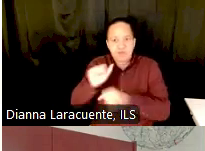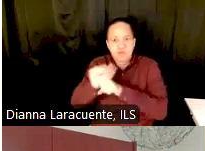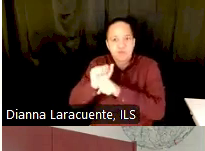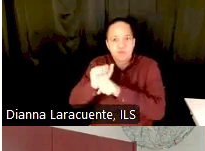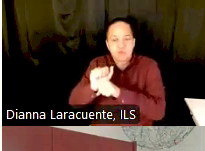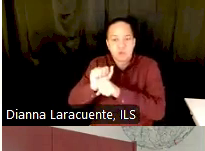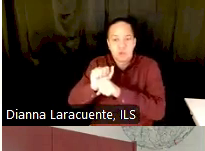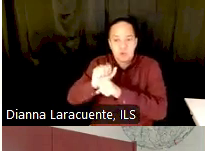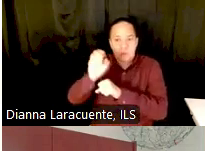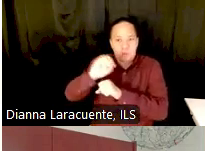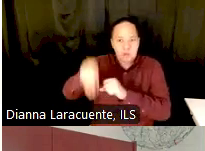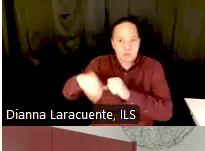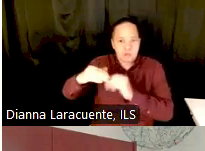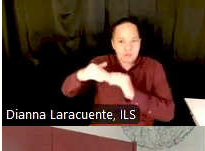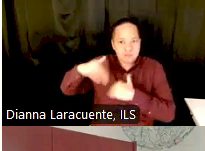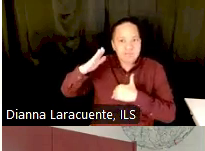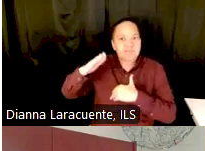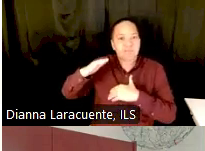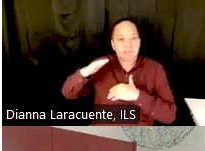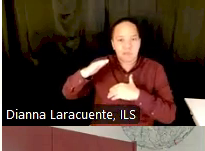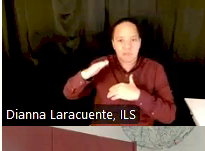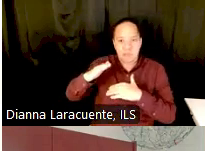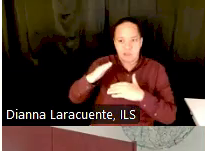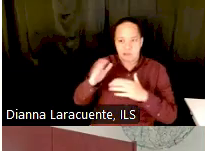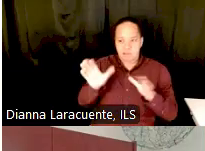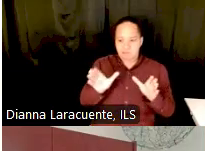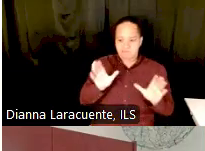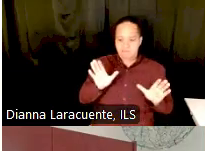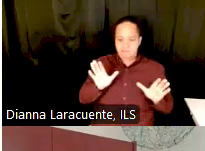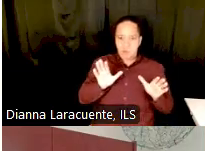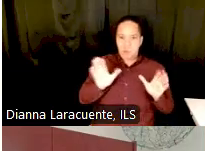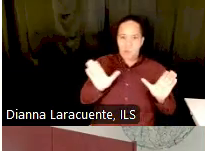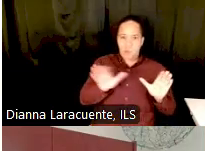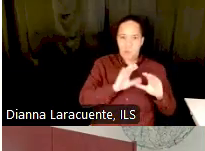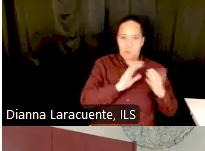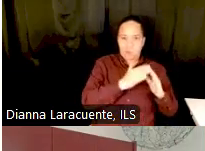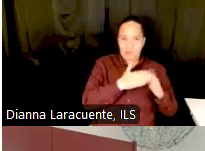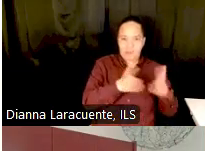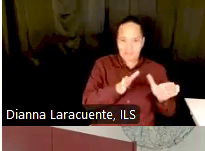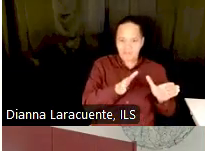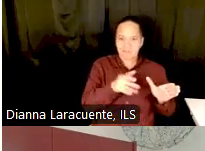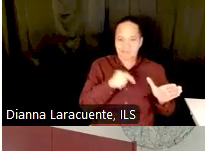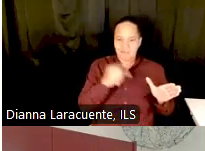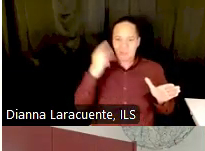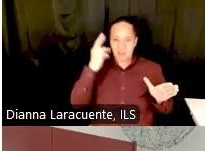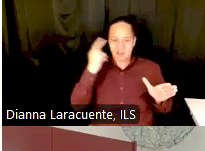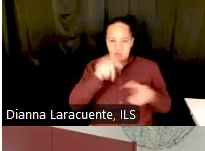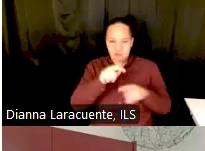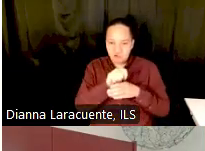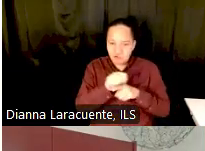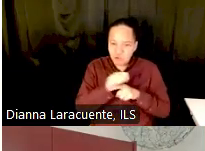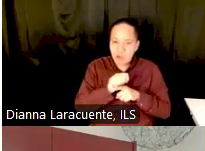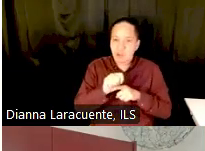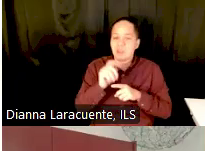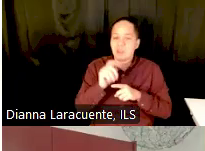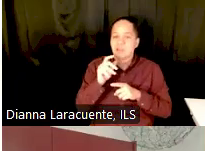porcentaje mayor de lo que es la comunidad general, y por eso es que el entrenamiento y las destrezas